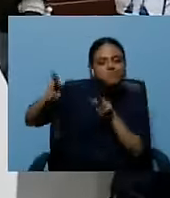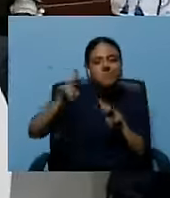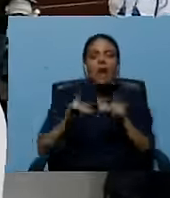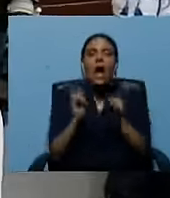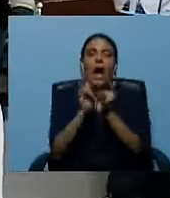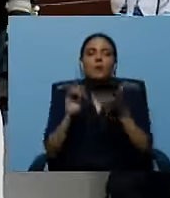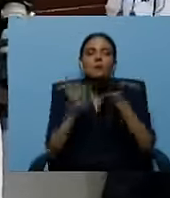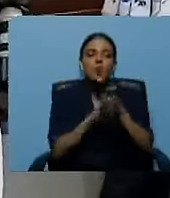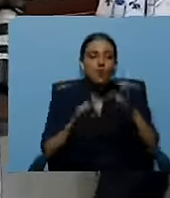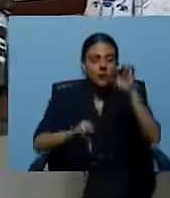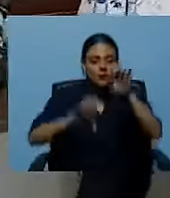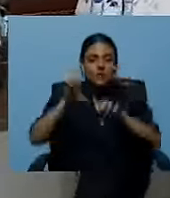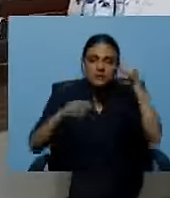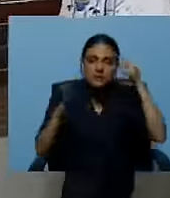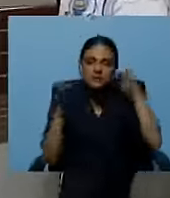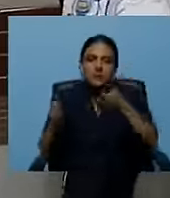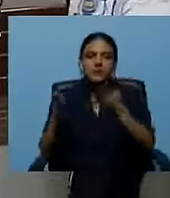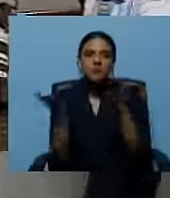ciencia.